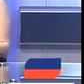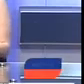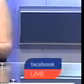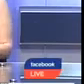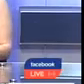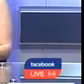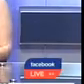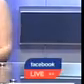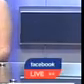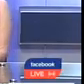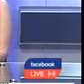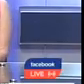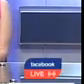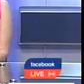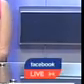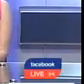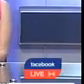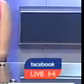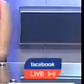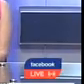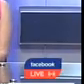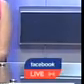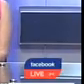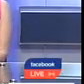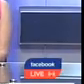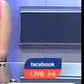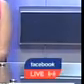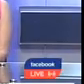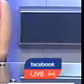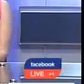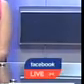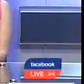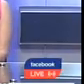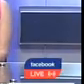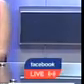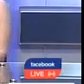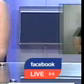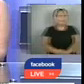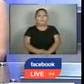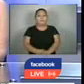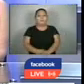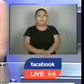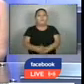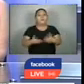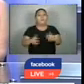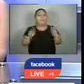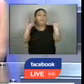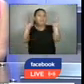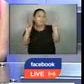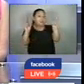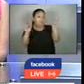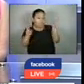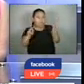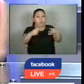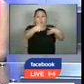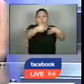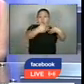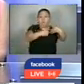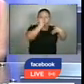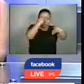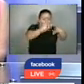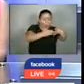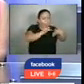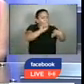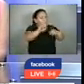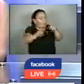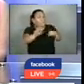Iniciamos con la información, diversas reacciones hay en la Asamblea Legislativa respecto a que si el régimen de excepción debe de